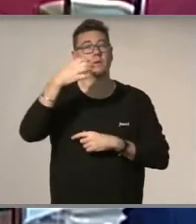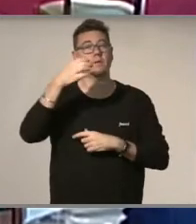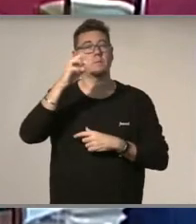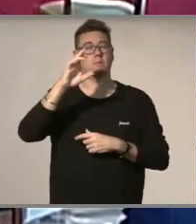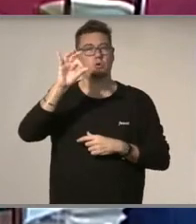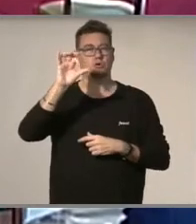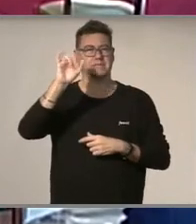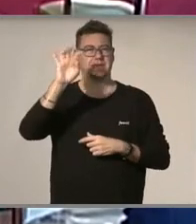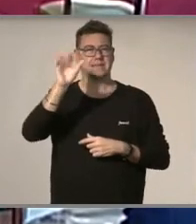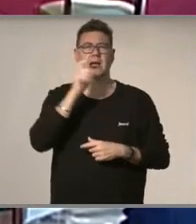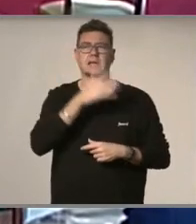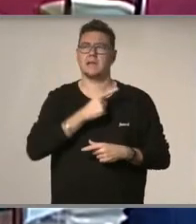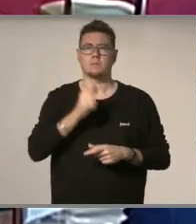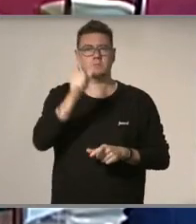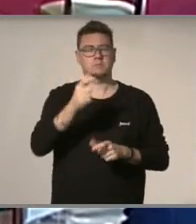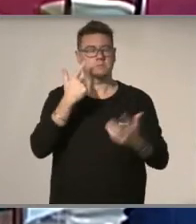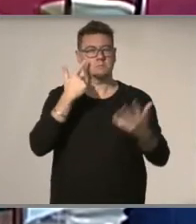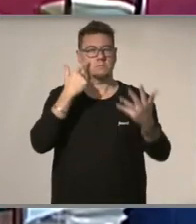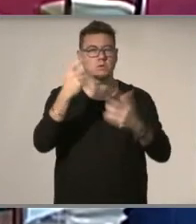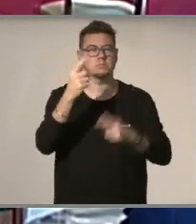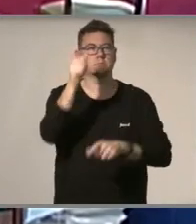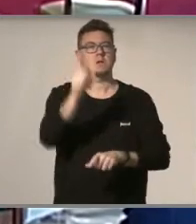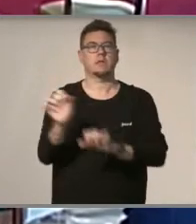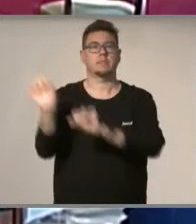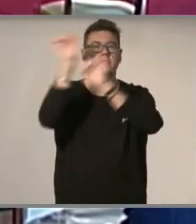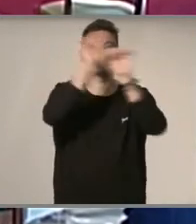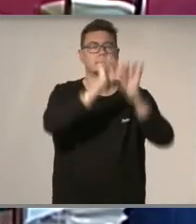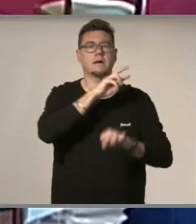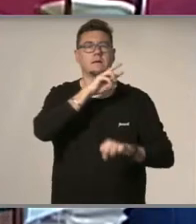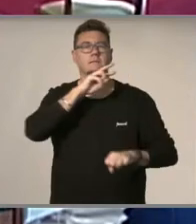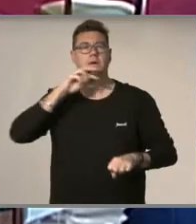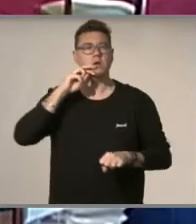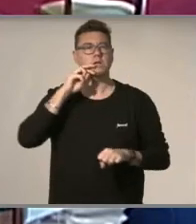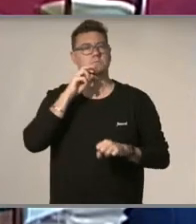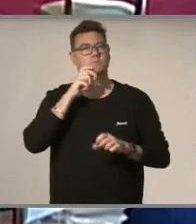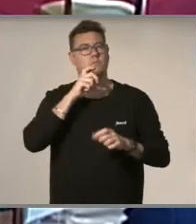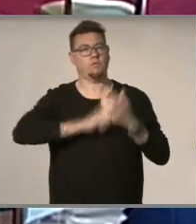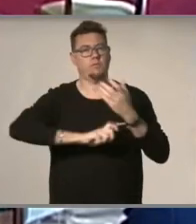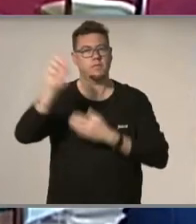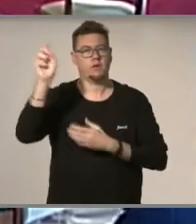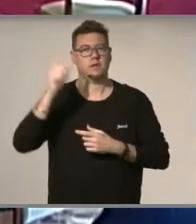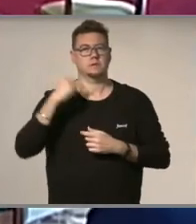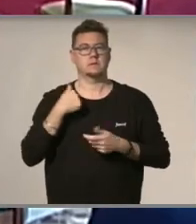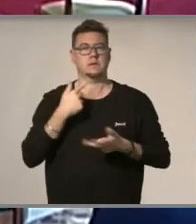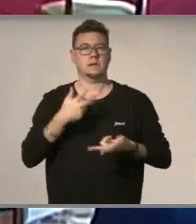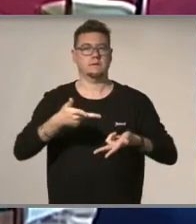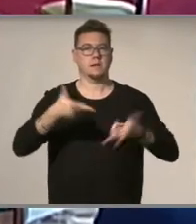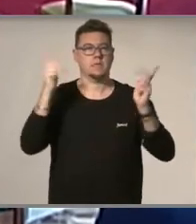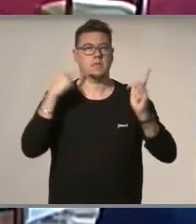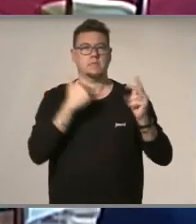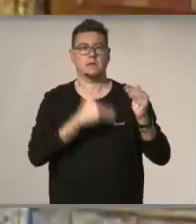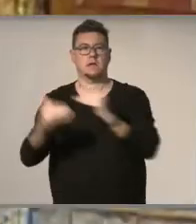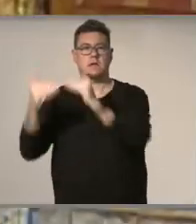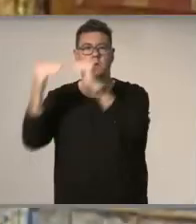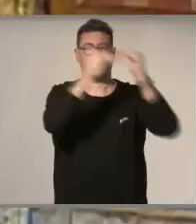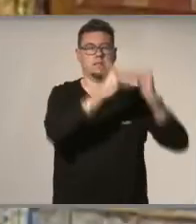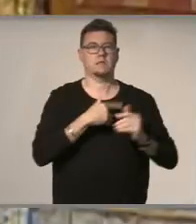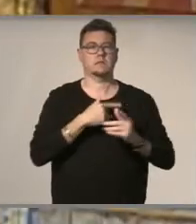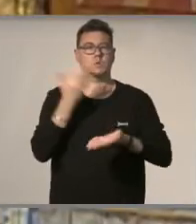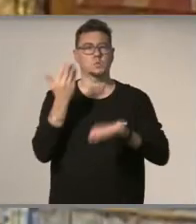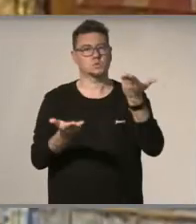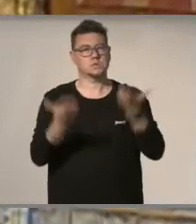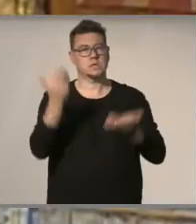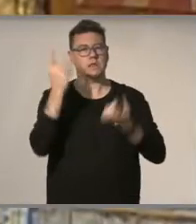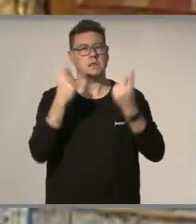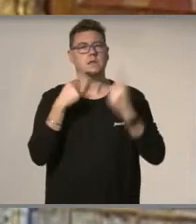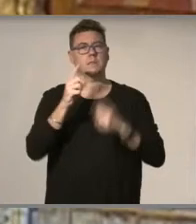quiere distinguir a quienes destacan en la defensa de sus valores fundacionales, la libertad, la igualdad, la justicia